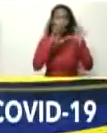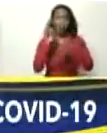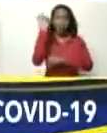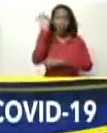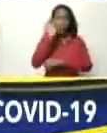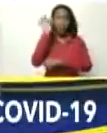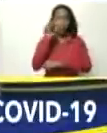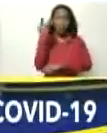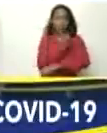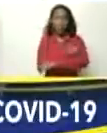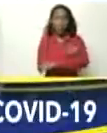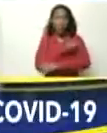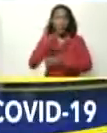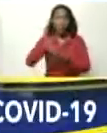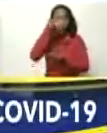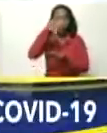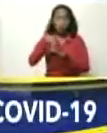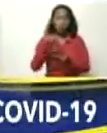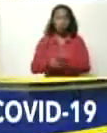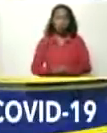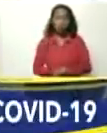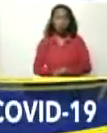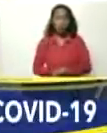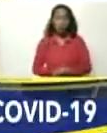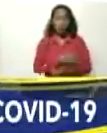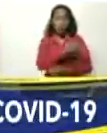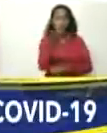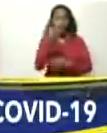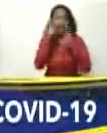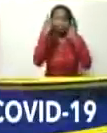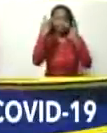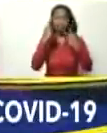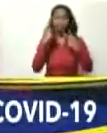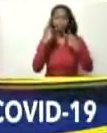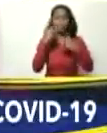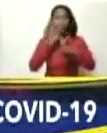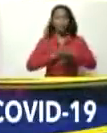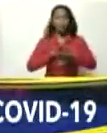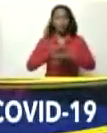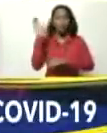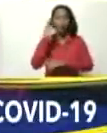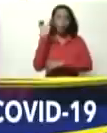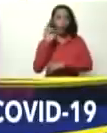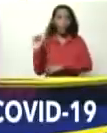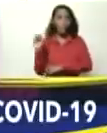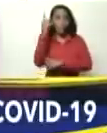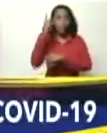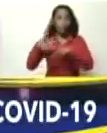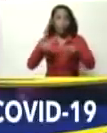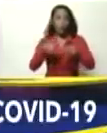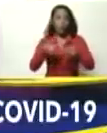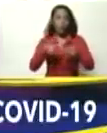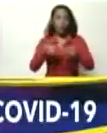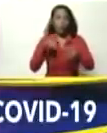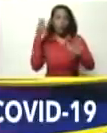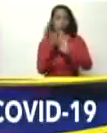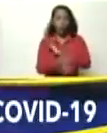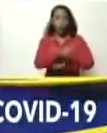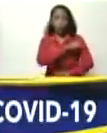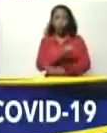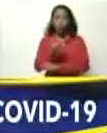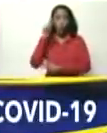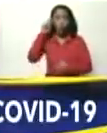90% de vacunación nacional. Fíjense ustedes, en el caso de Caracas, que está en primer lugar, ha sobrecumplido la